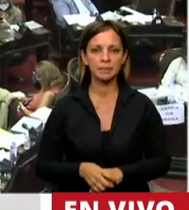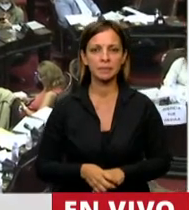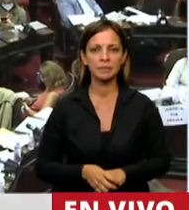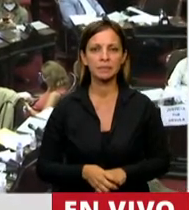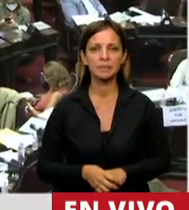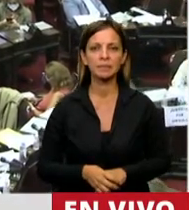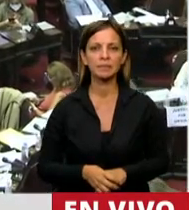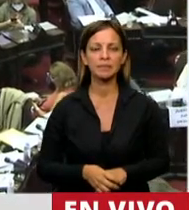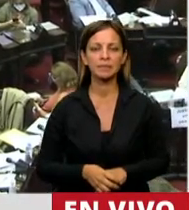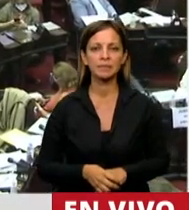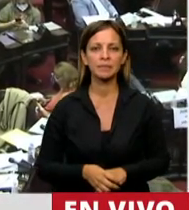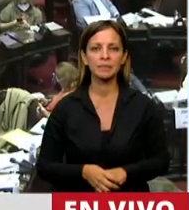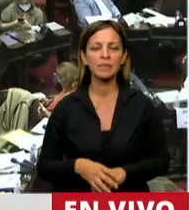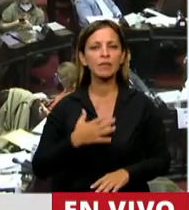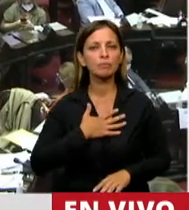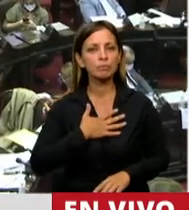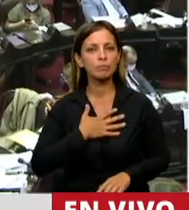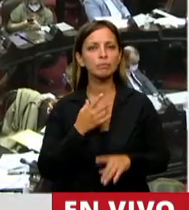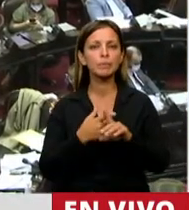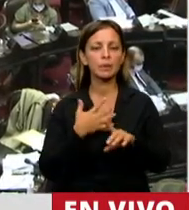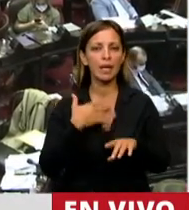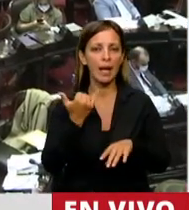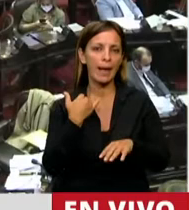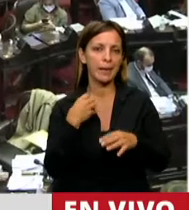Lo celebro como familiar de víctima